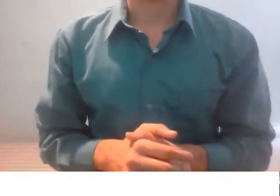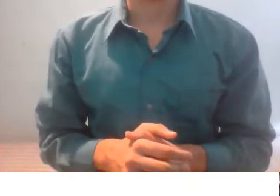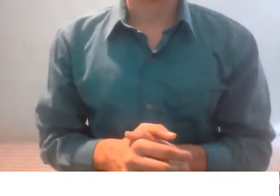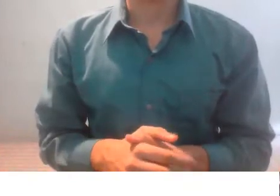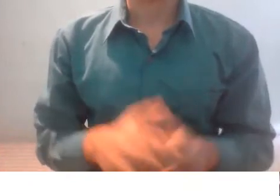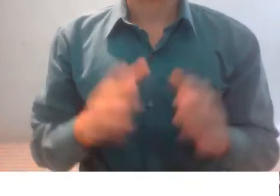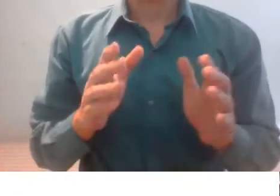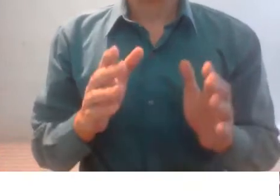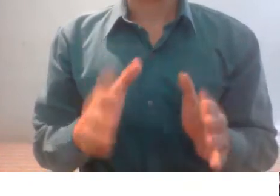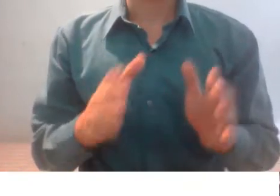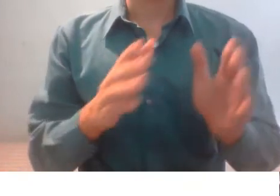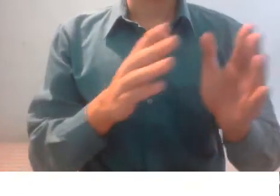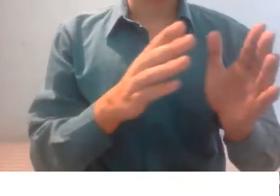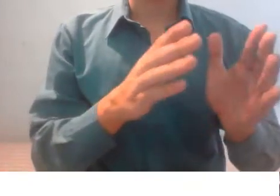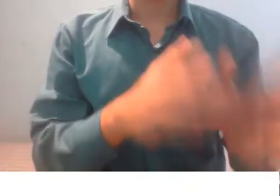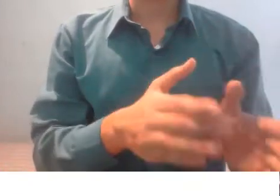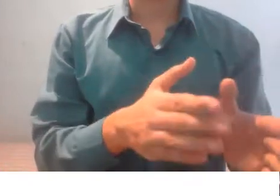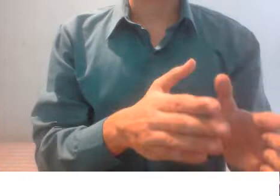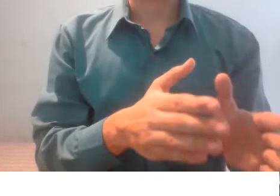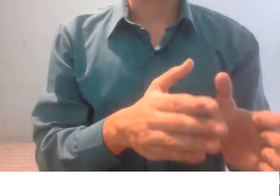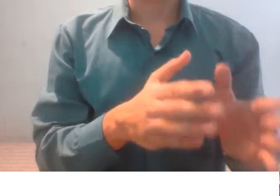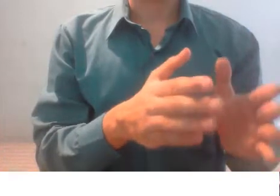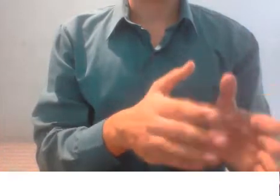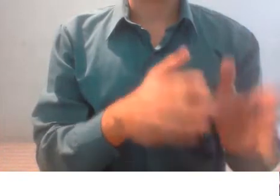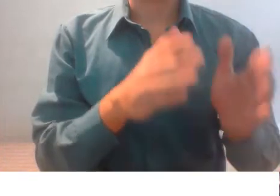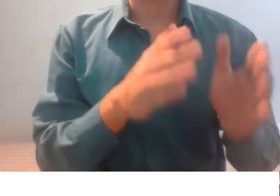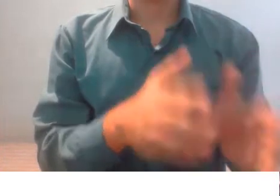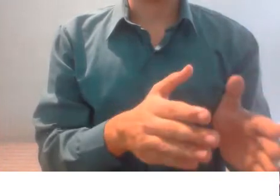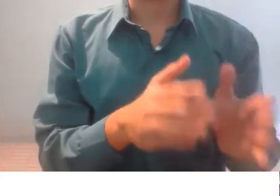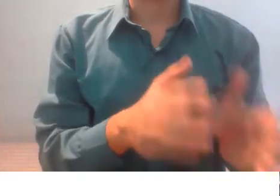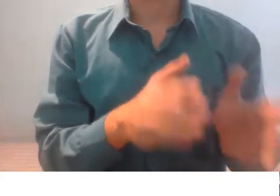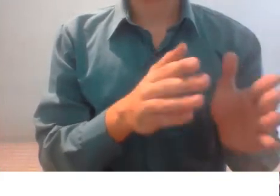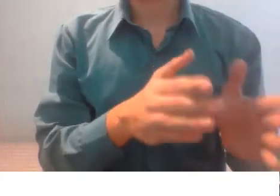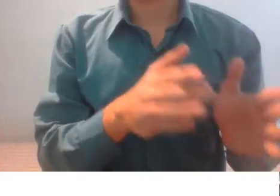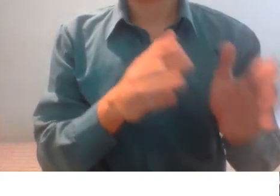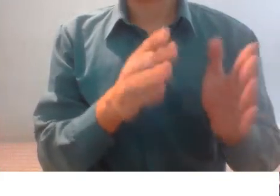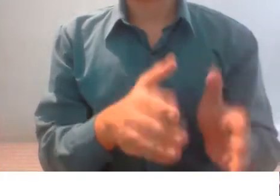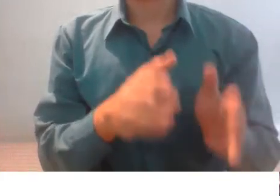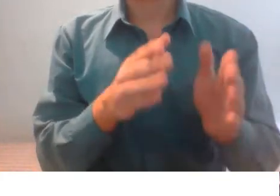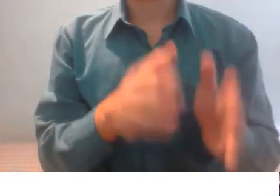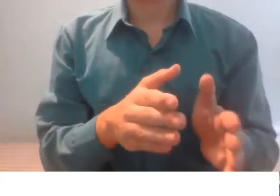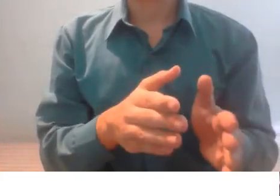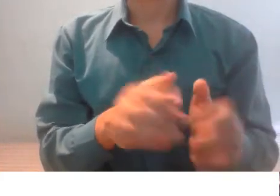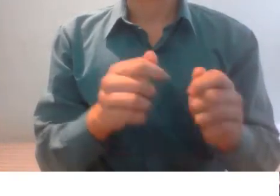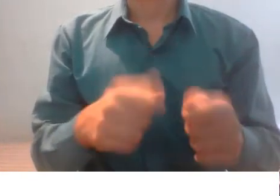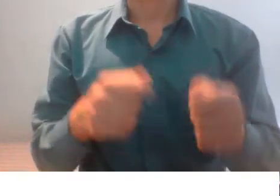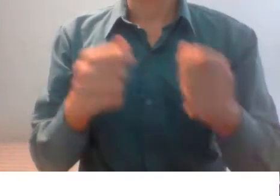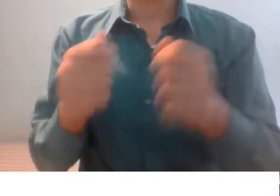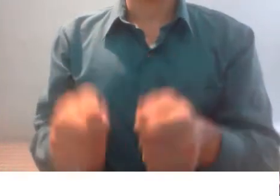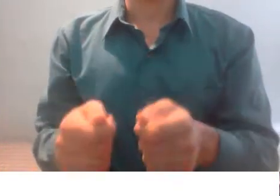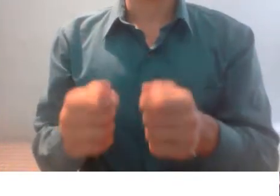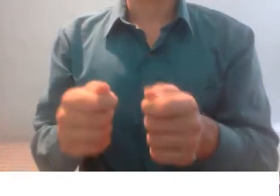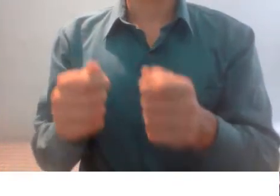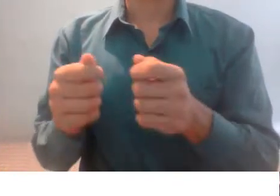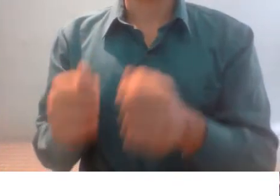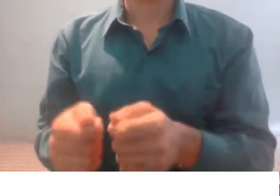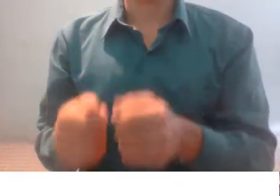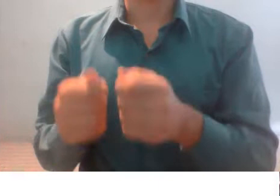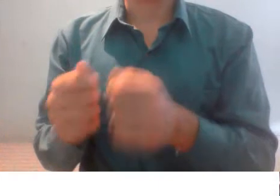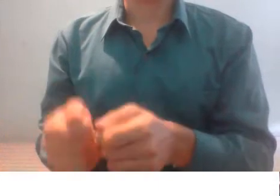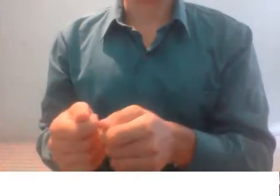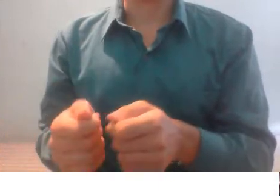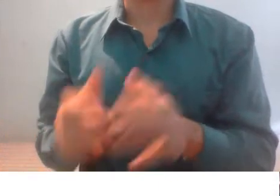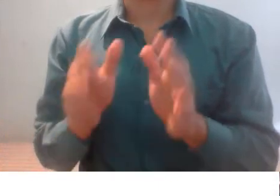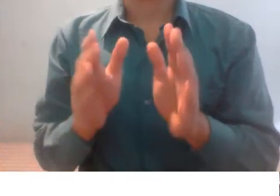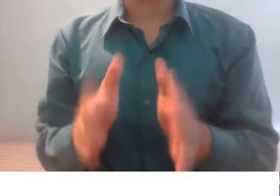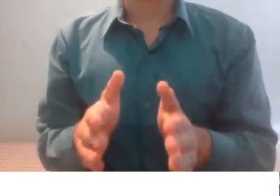tenían que haber pagado. Esto solamente es uno de los factores que llevó a que Interjet no contara con los recursos necesarios para solventar el tema financiero de